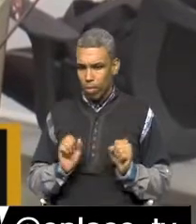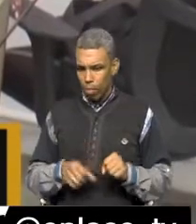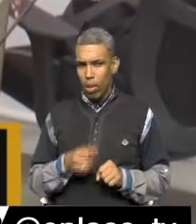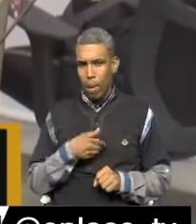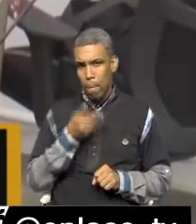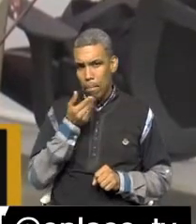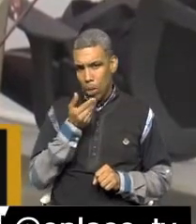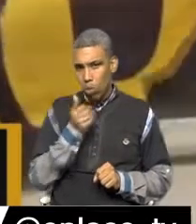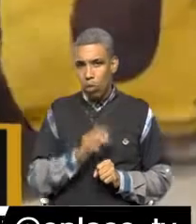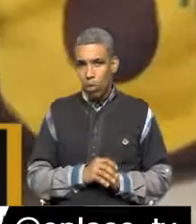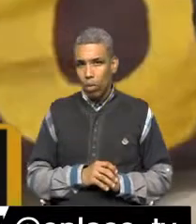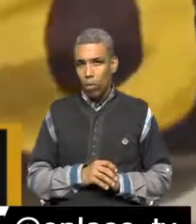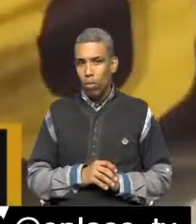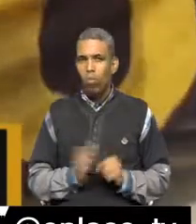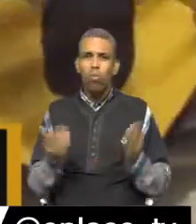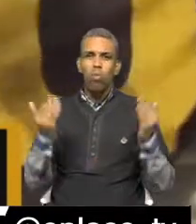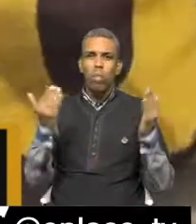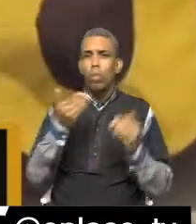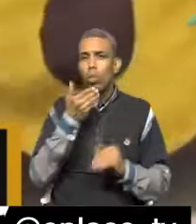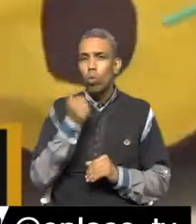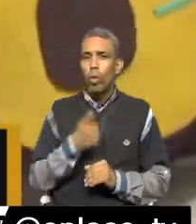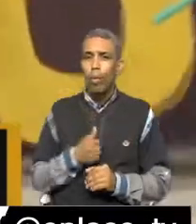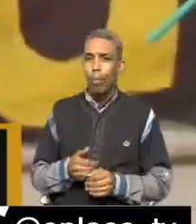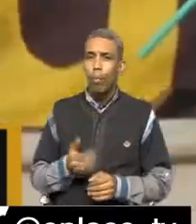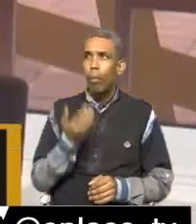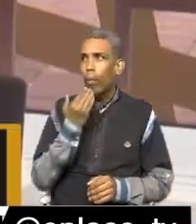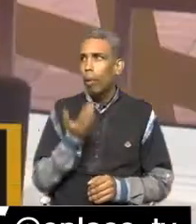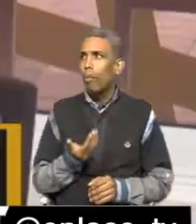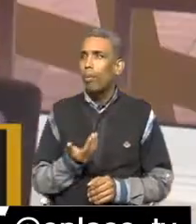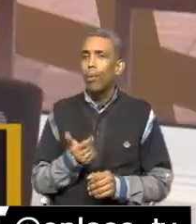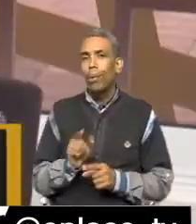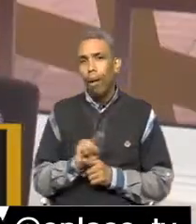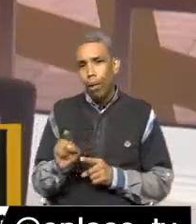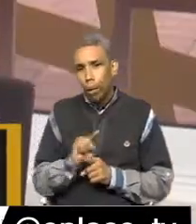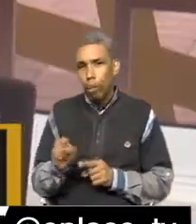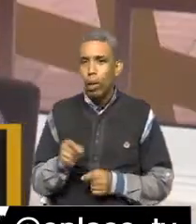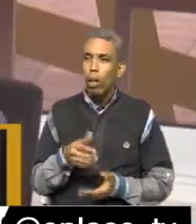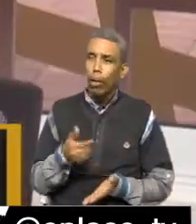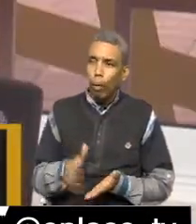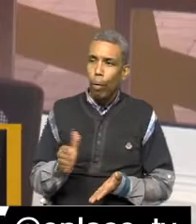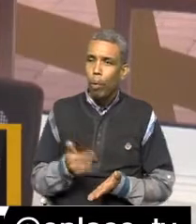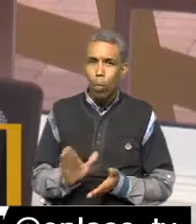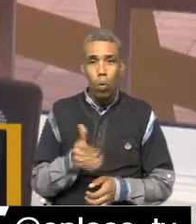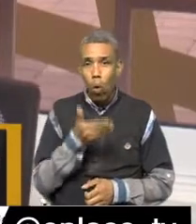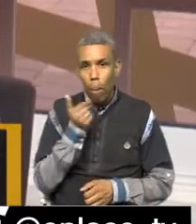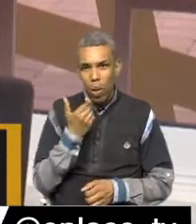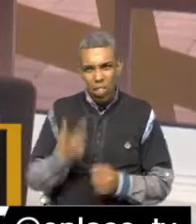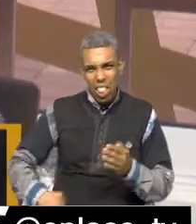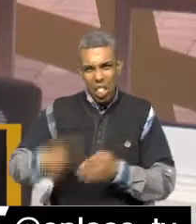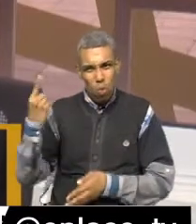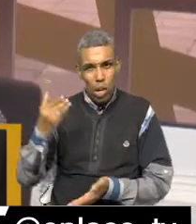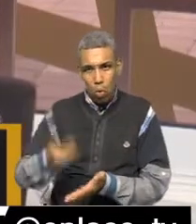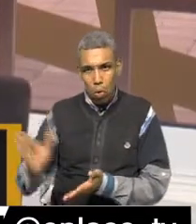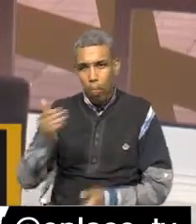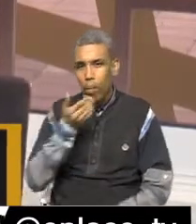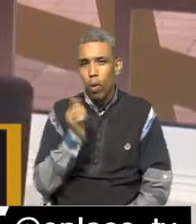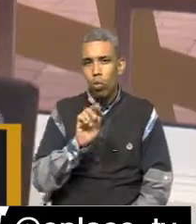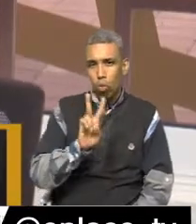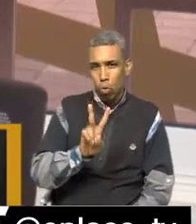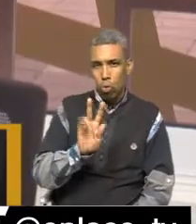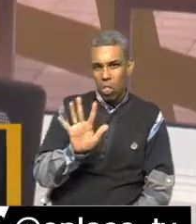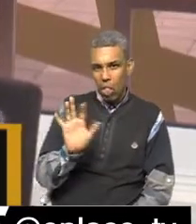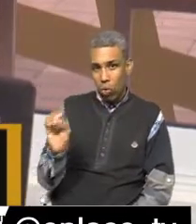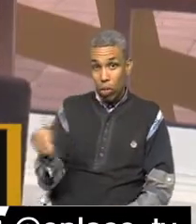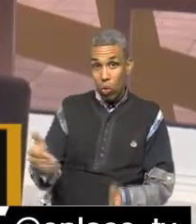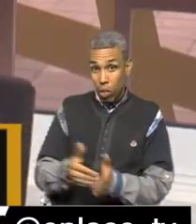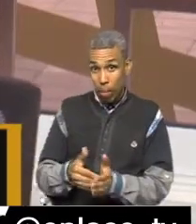han expuesto los beneficios a que tiene derecho quien adquiera el abono. Bueno, la oferta son 250 mil pesos, es una entrada en